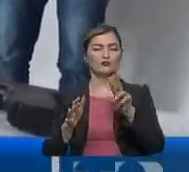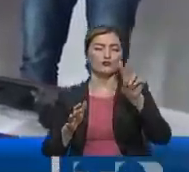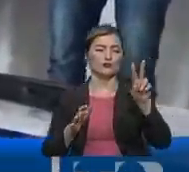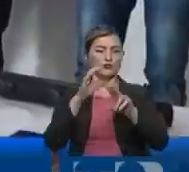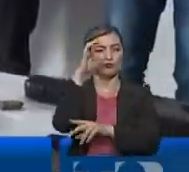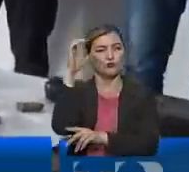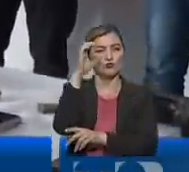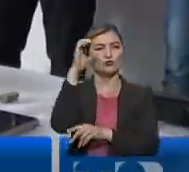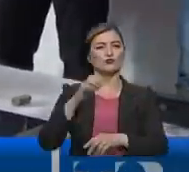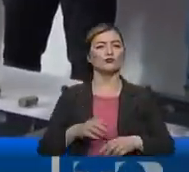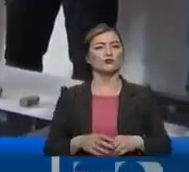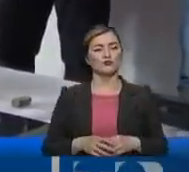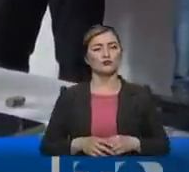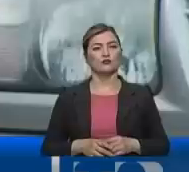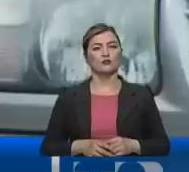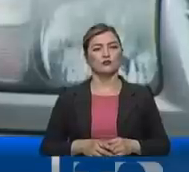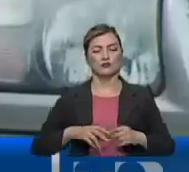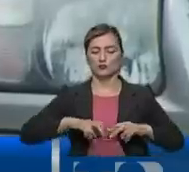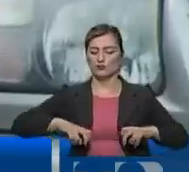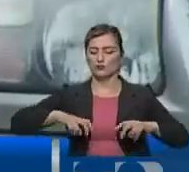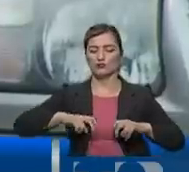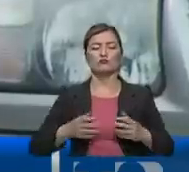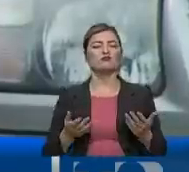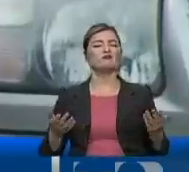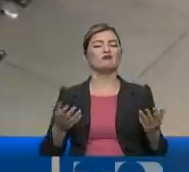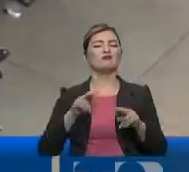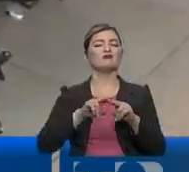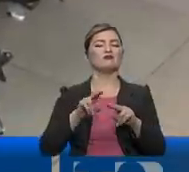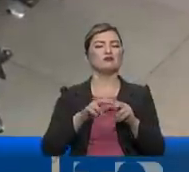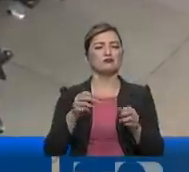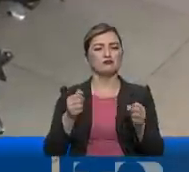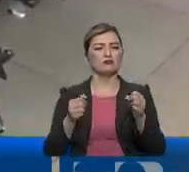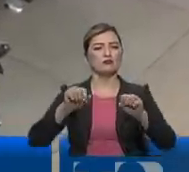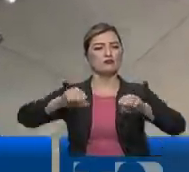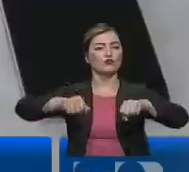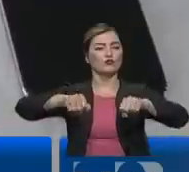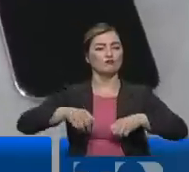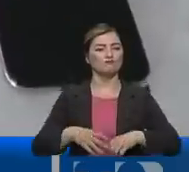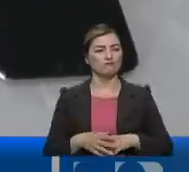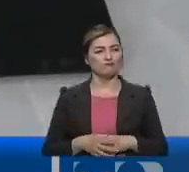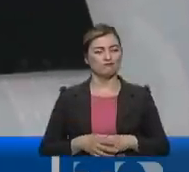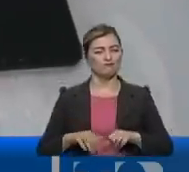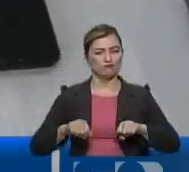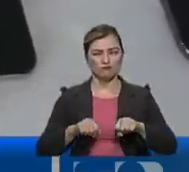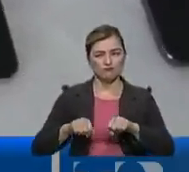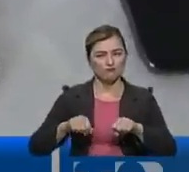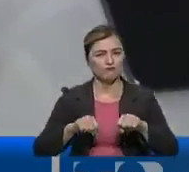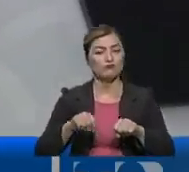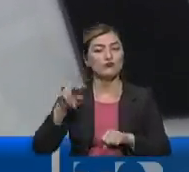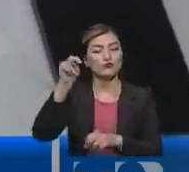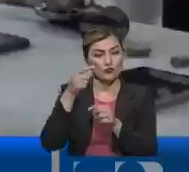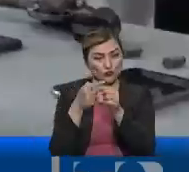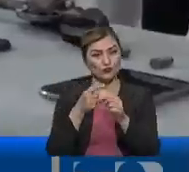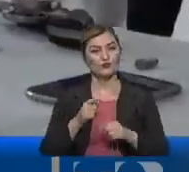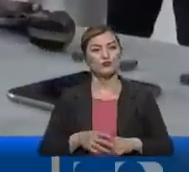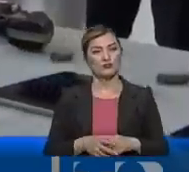2 colombianos. Según las investigaciones, se movilizaban en un taxi y una moto. Cometían los delitos principalmente en el norte de